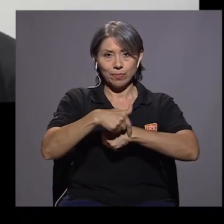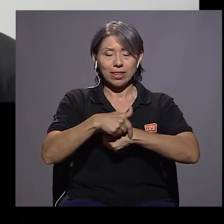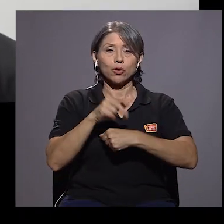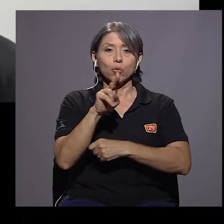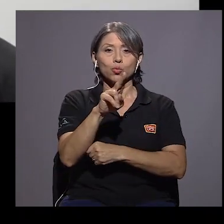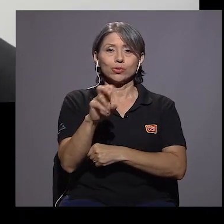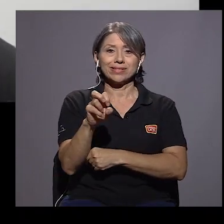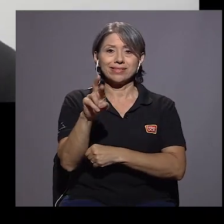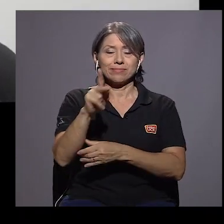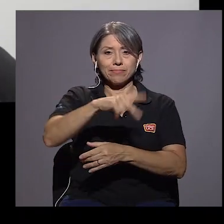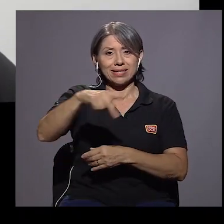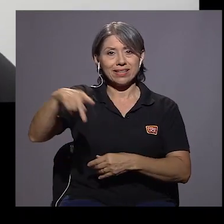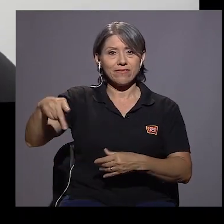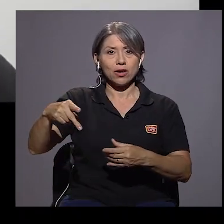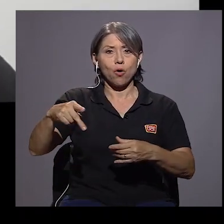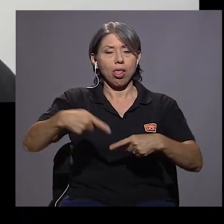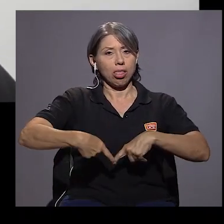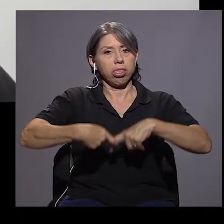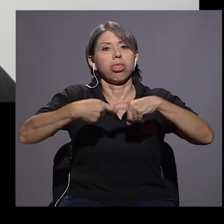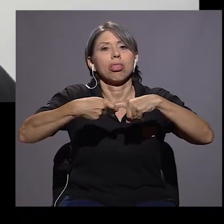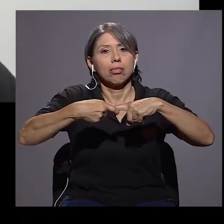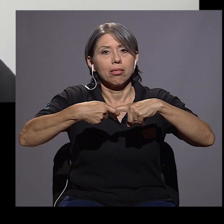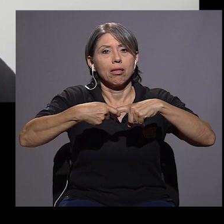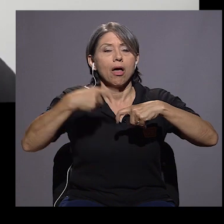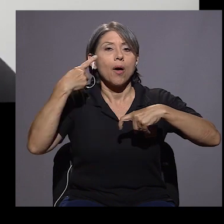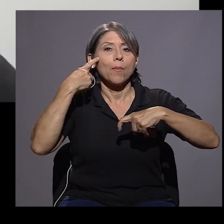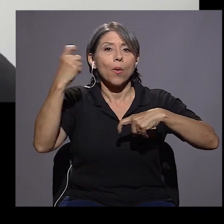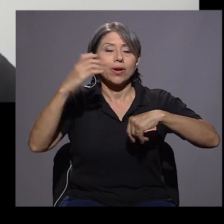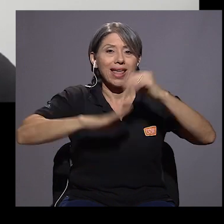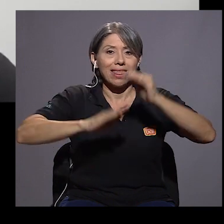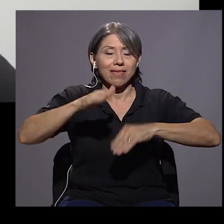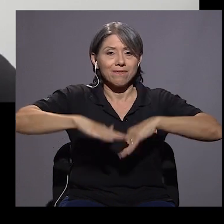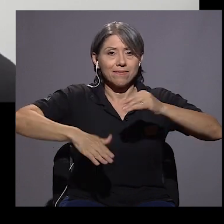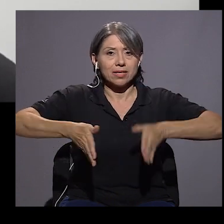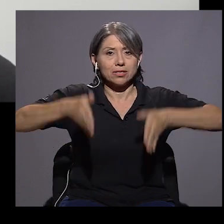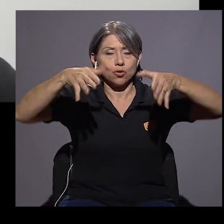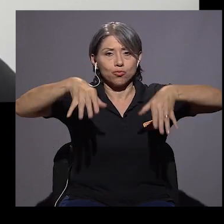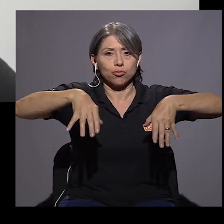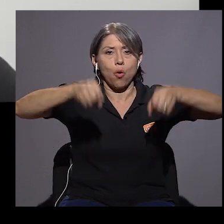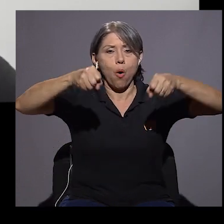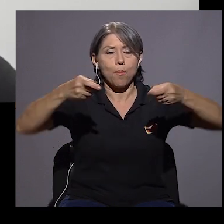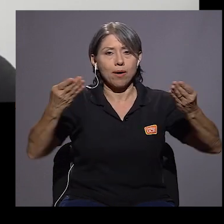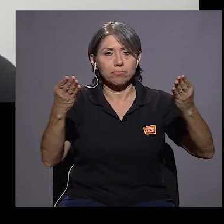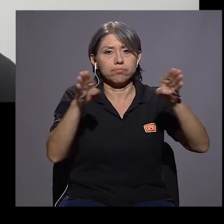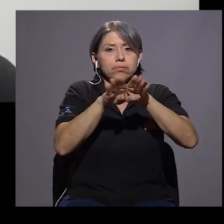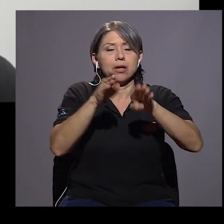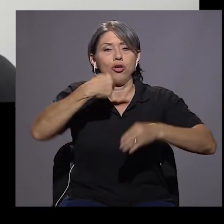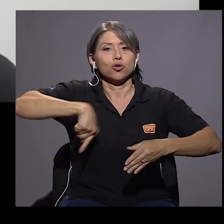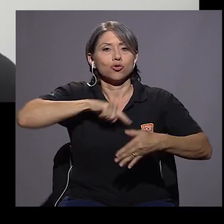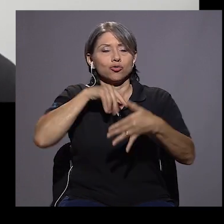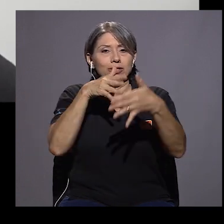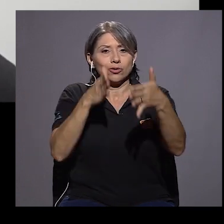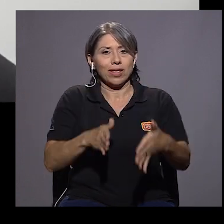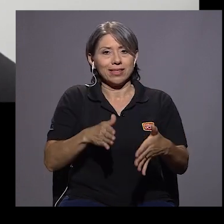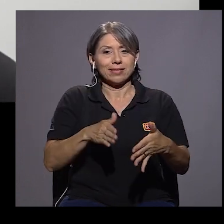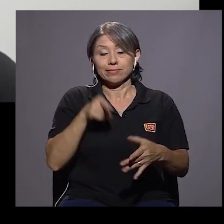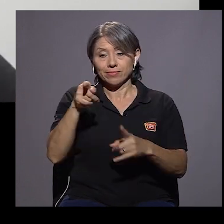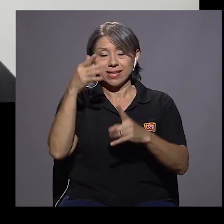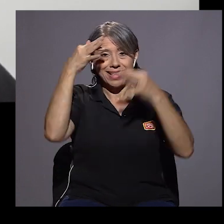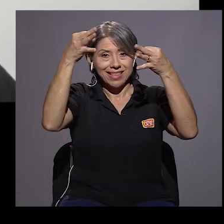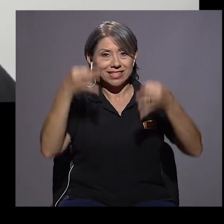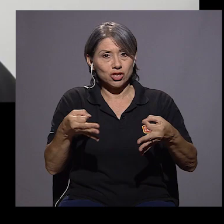En este momento la sede del Pacífico se encuentra paralizada debido a una toma de las instalaciones que hemos realizado los